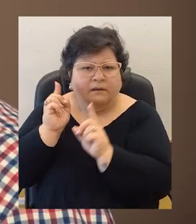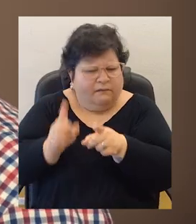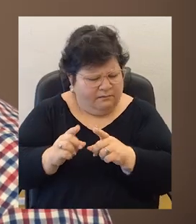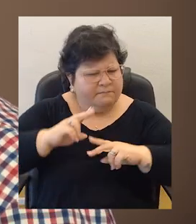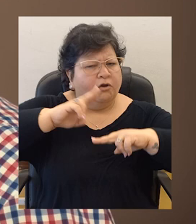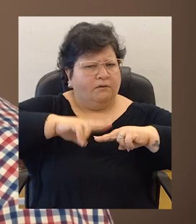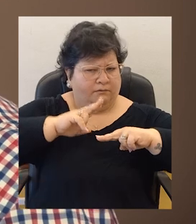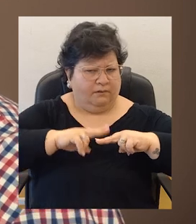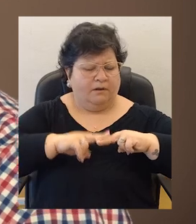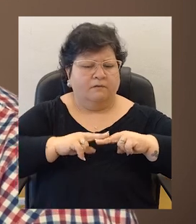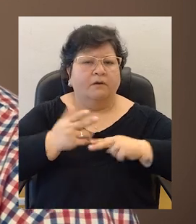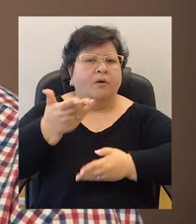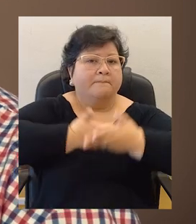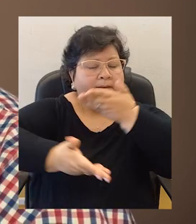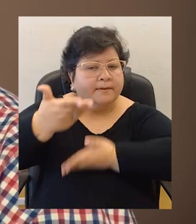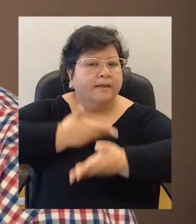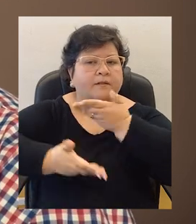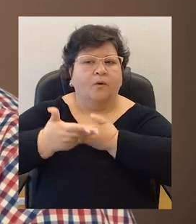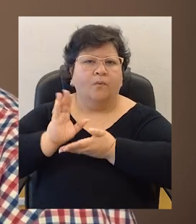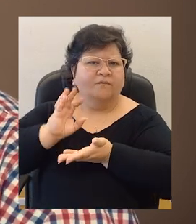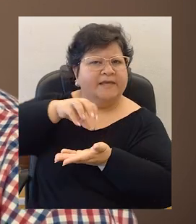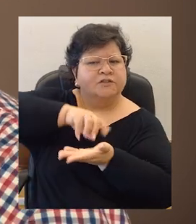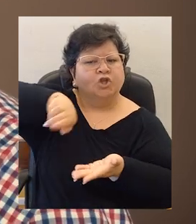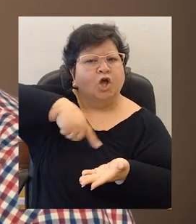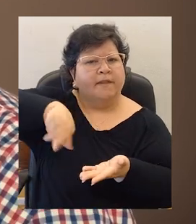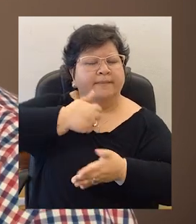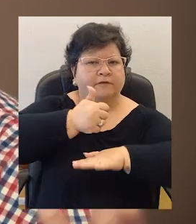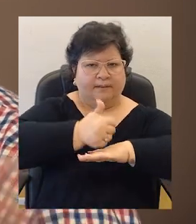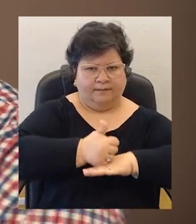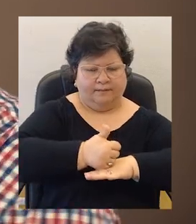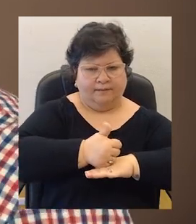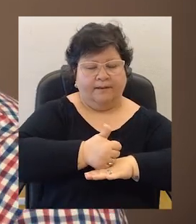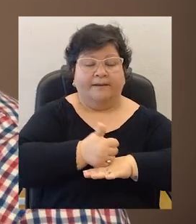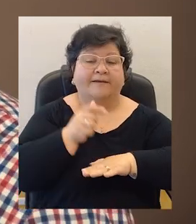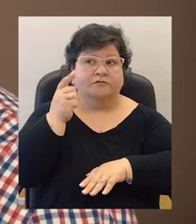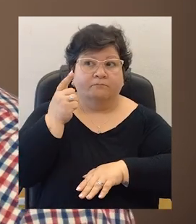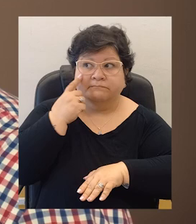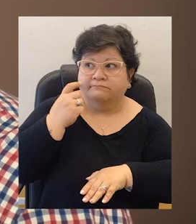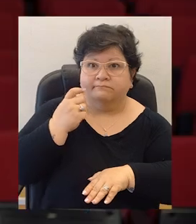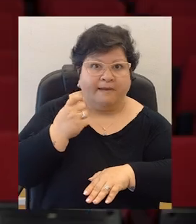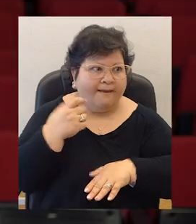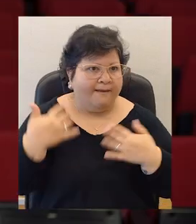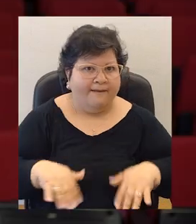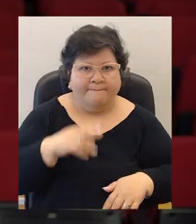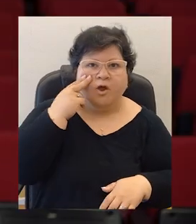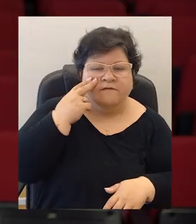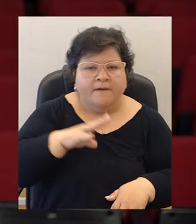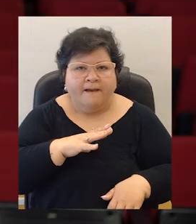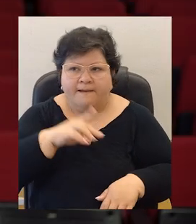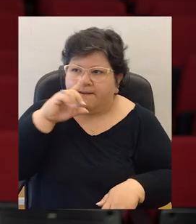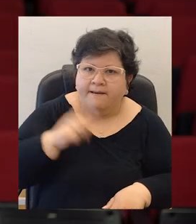también compartiendo ubicación haciendo tipo ese tipo de cosas que permiten una rápida reacción si hay algún problema y